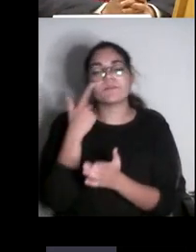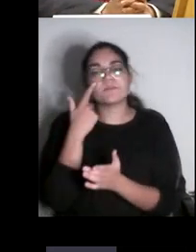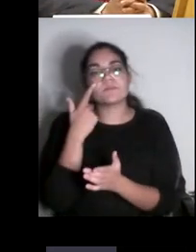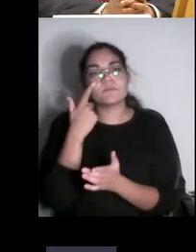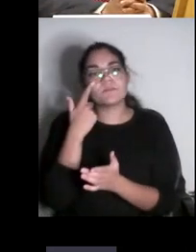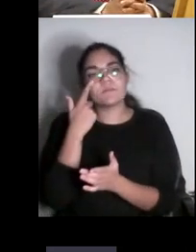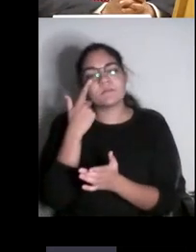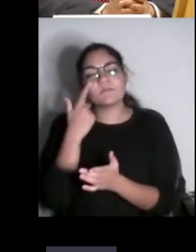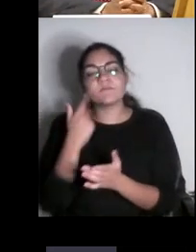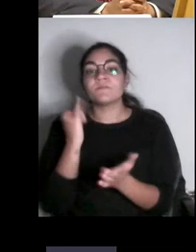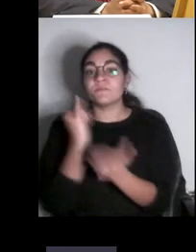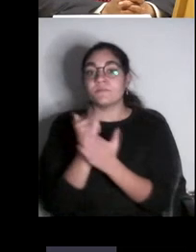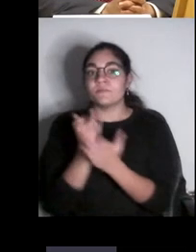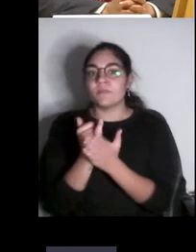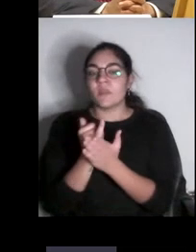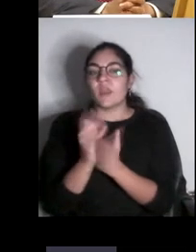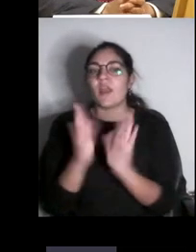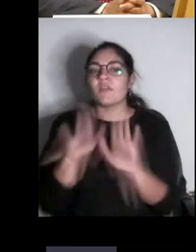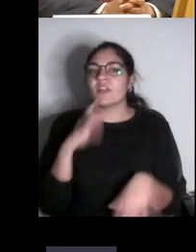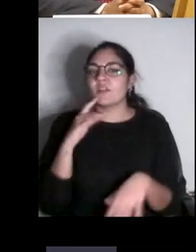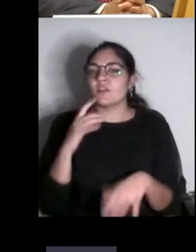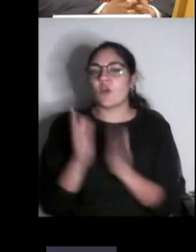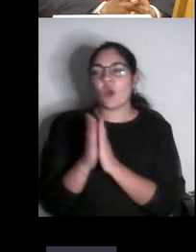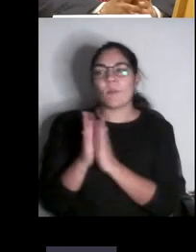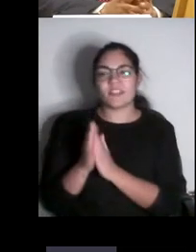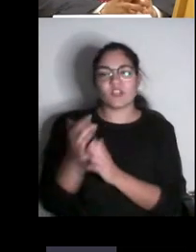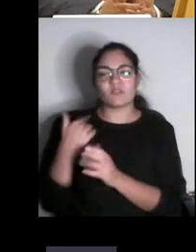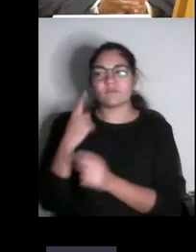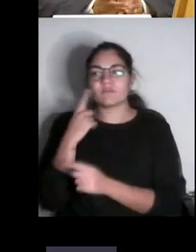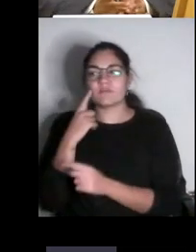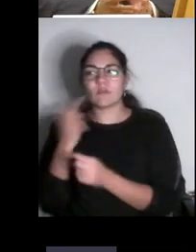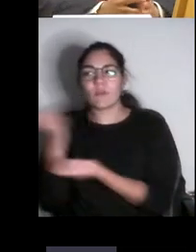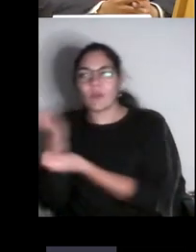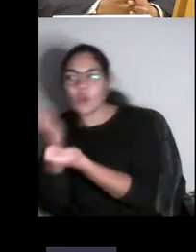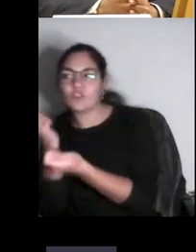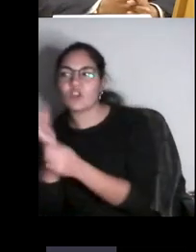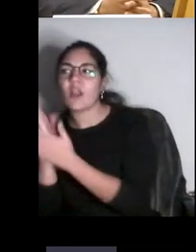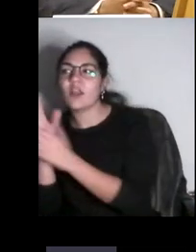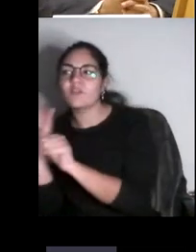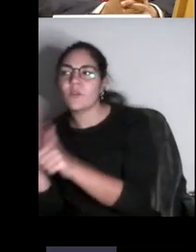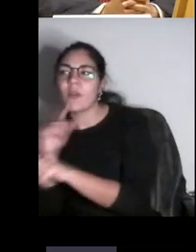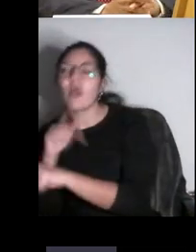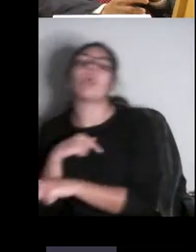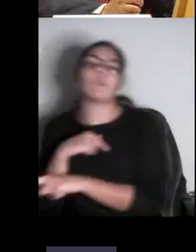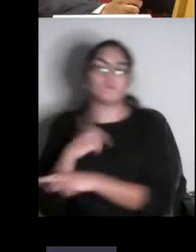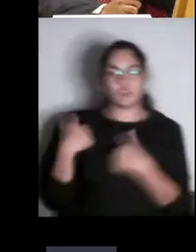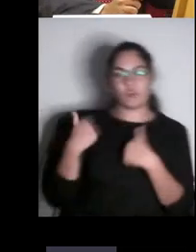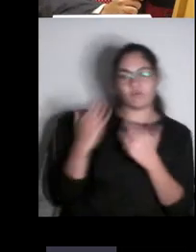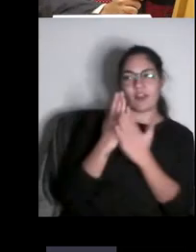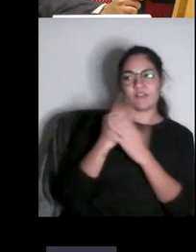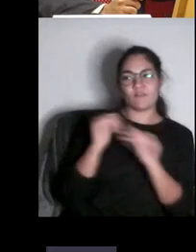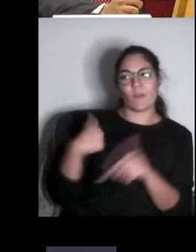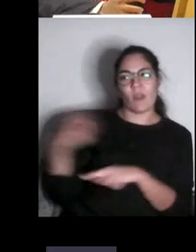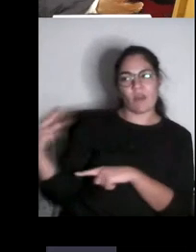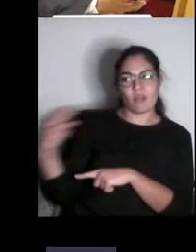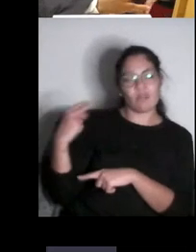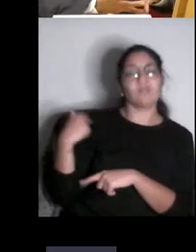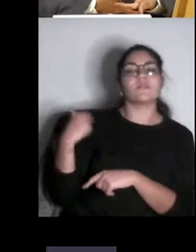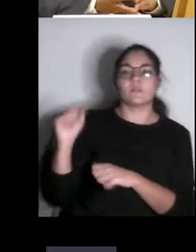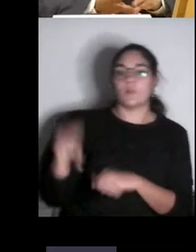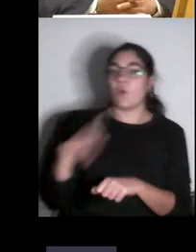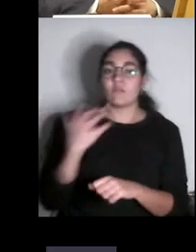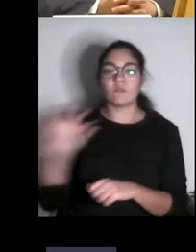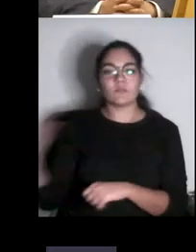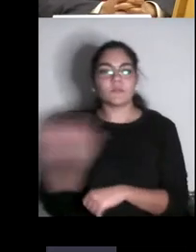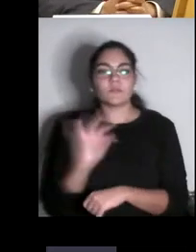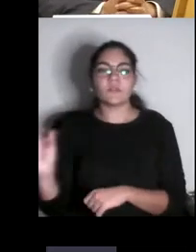los profesores observan las clases del resto. Bien, pues a la conclusión a la que llegan, este experimento aleatorio, que ha sido publicado en Journal of Labor